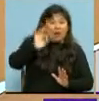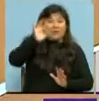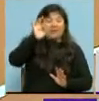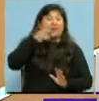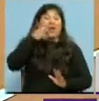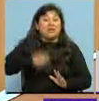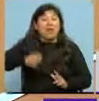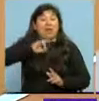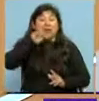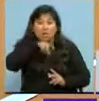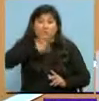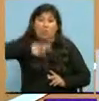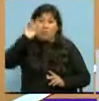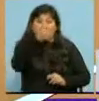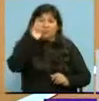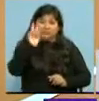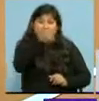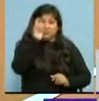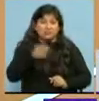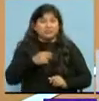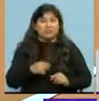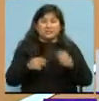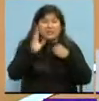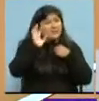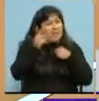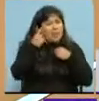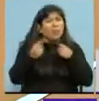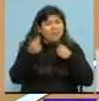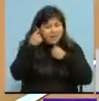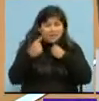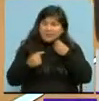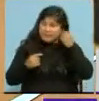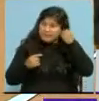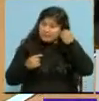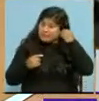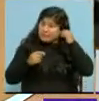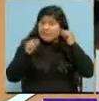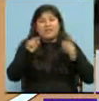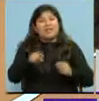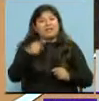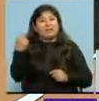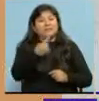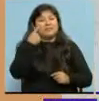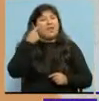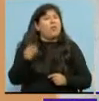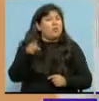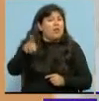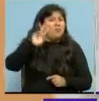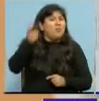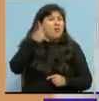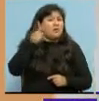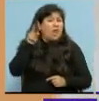prácticamente del año y citarse a ver porque ahí sí está determinado que fue por uso de cebos tóxicos